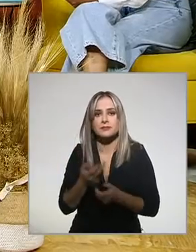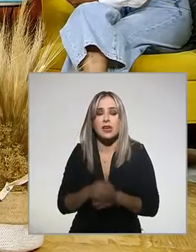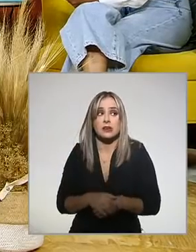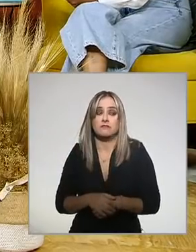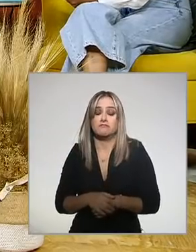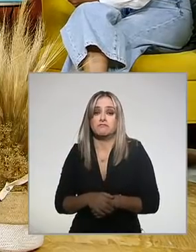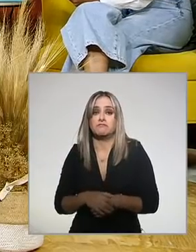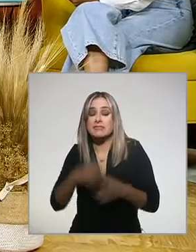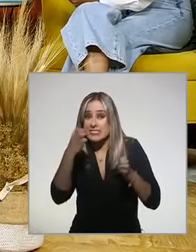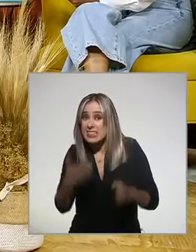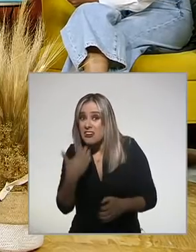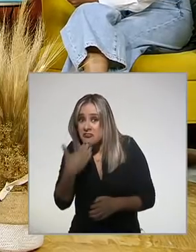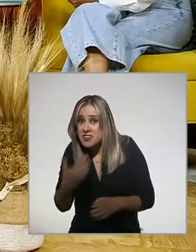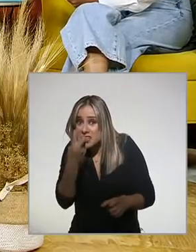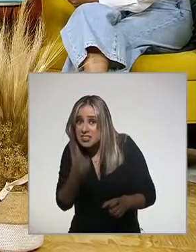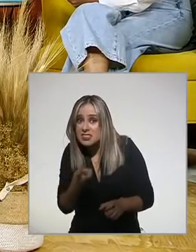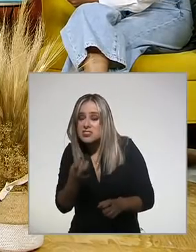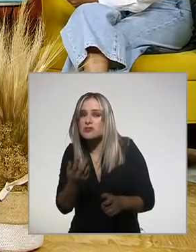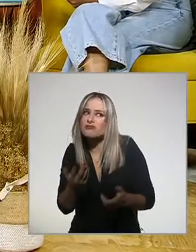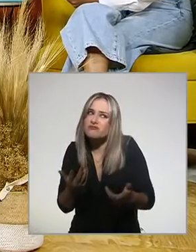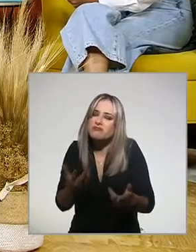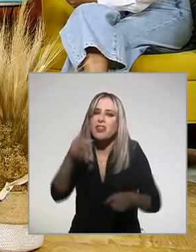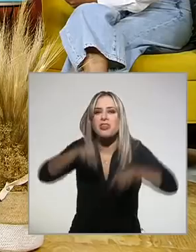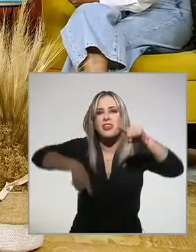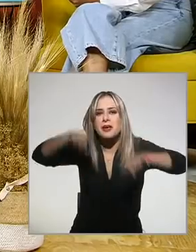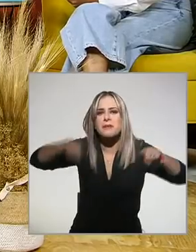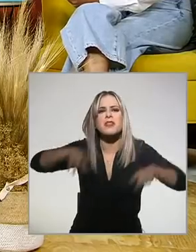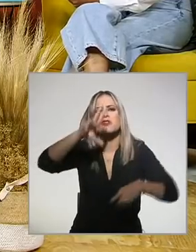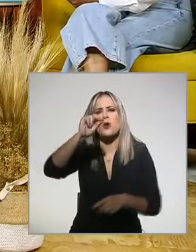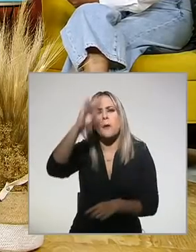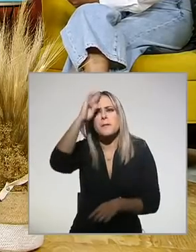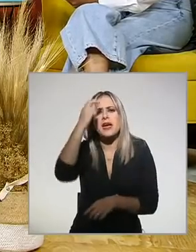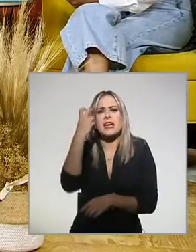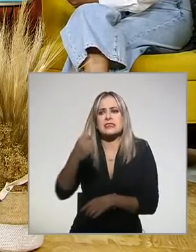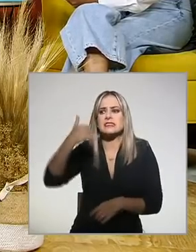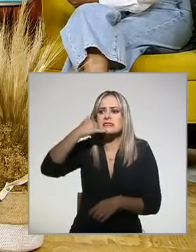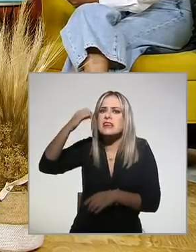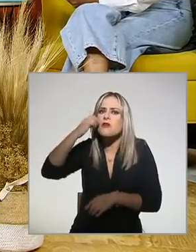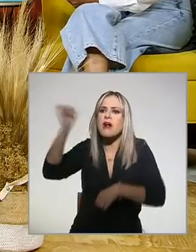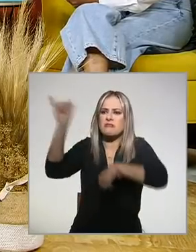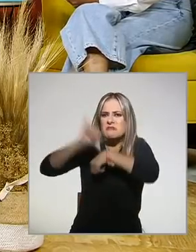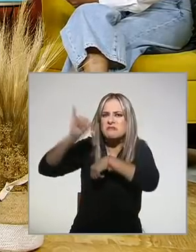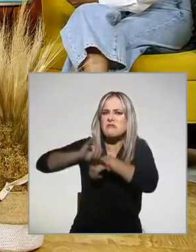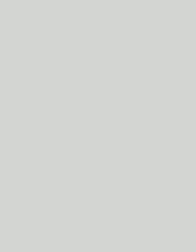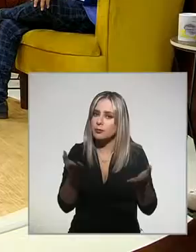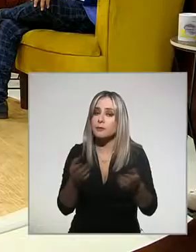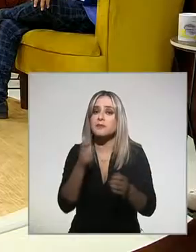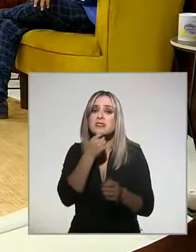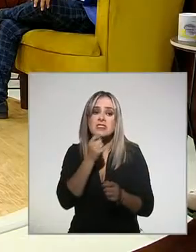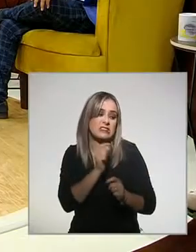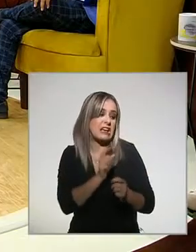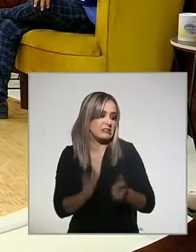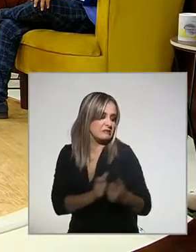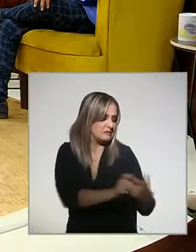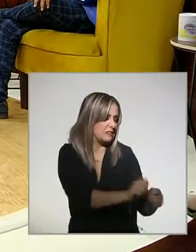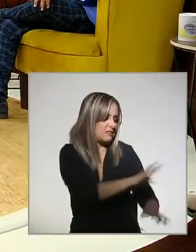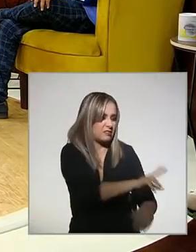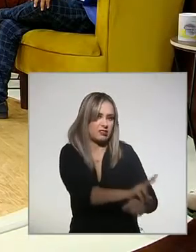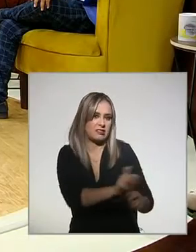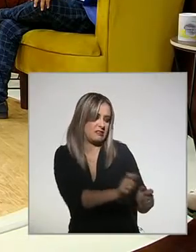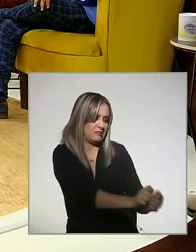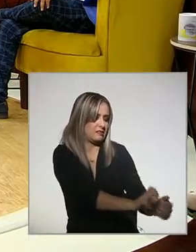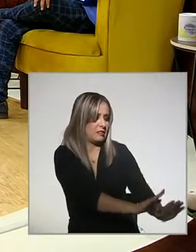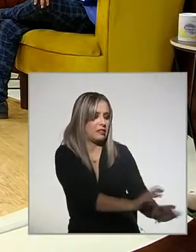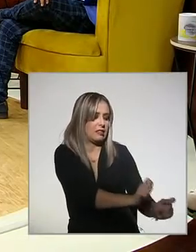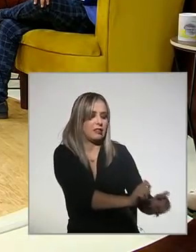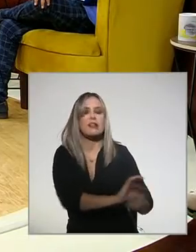de la circunstancia, ¿no? No se trata de satanizar el dispositivo digital o el uso de la tecnología. Los niños antes usaban